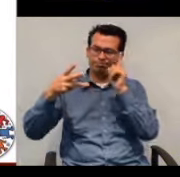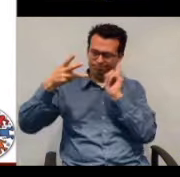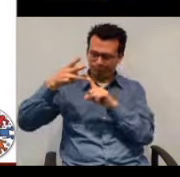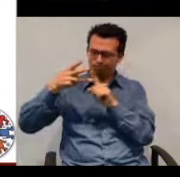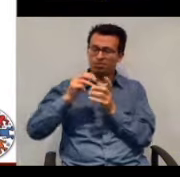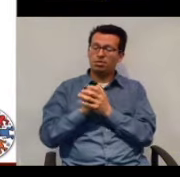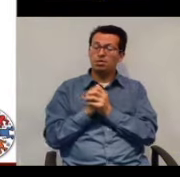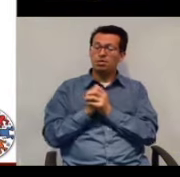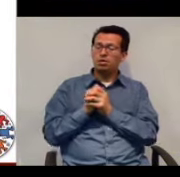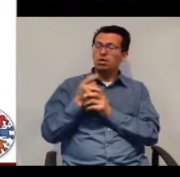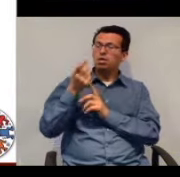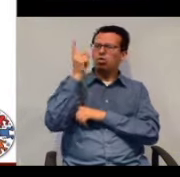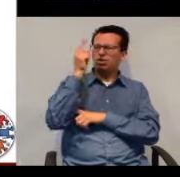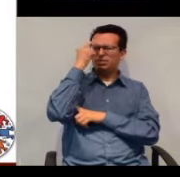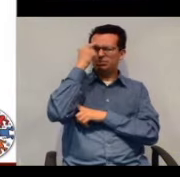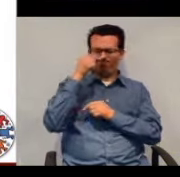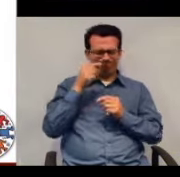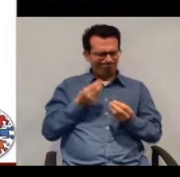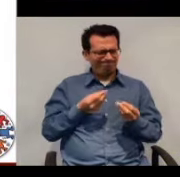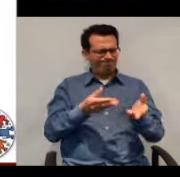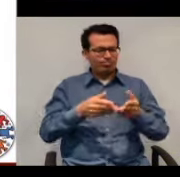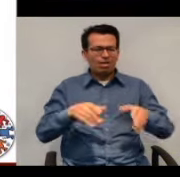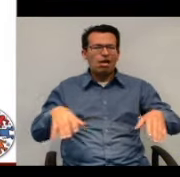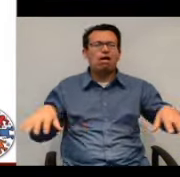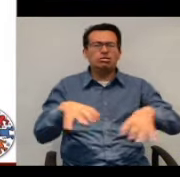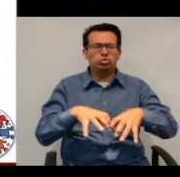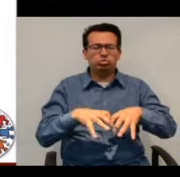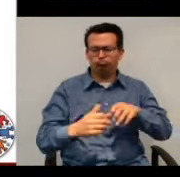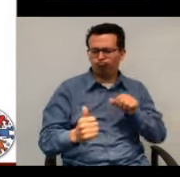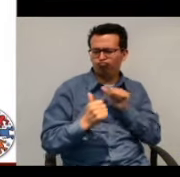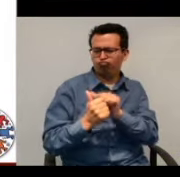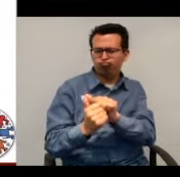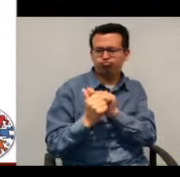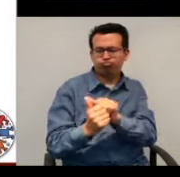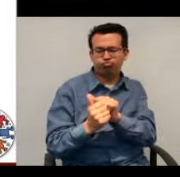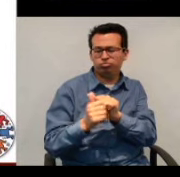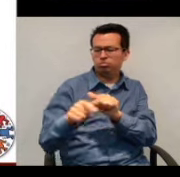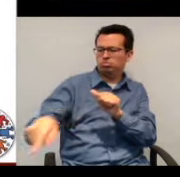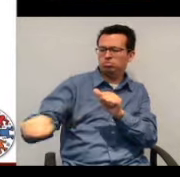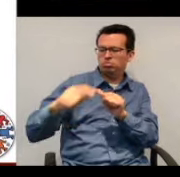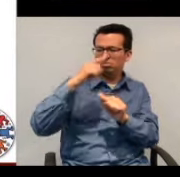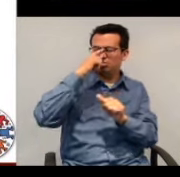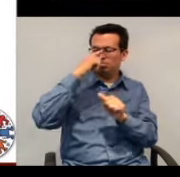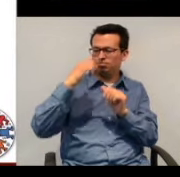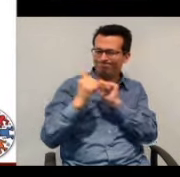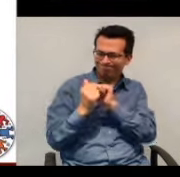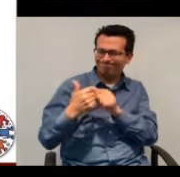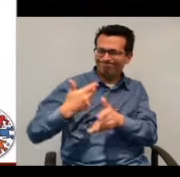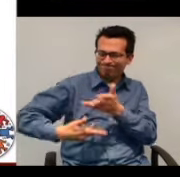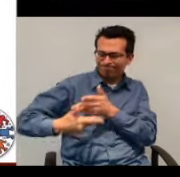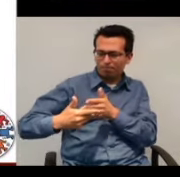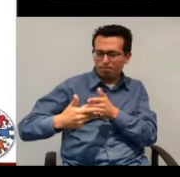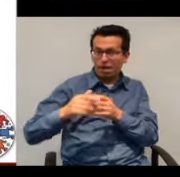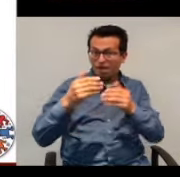y de bienestar universitario que vayan permitiendo la reducción de esas barreras a mediano y largo plazo.